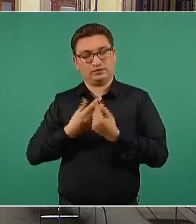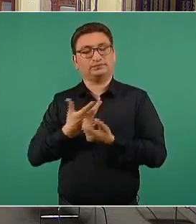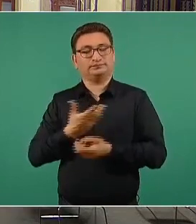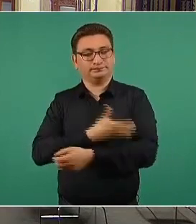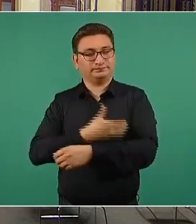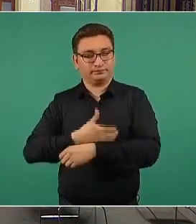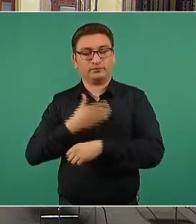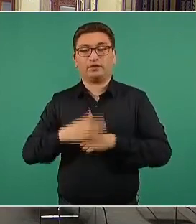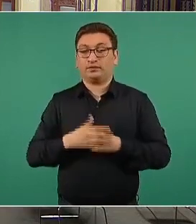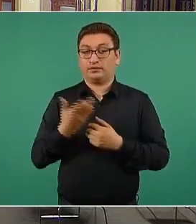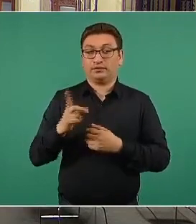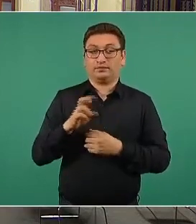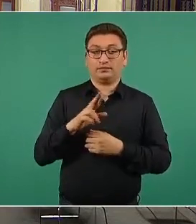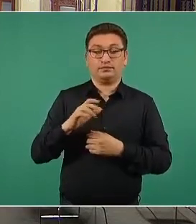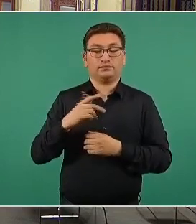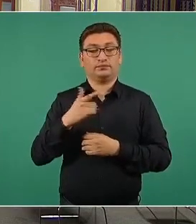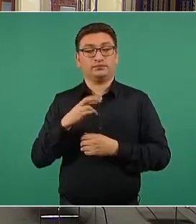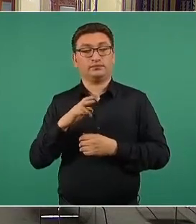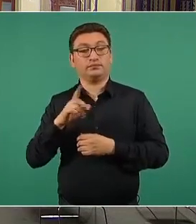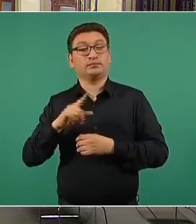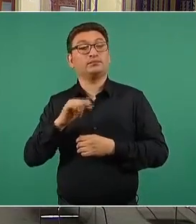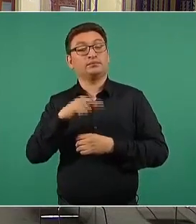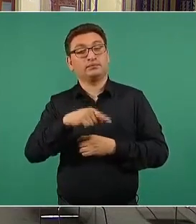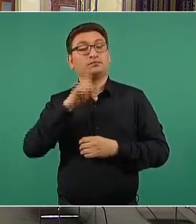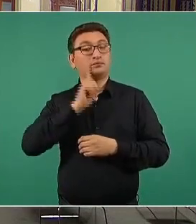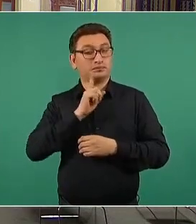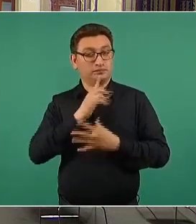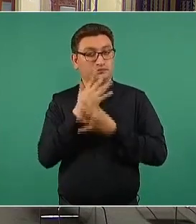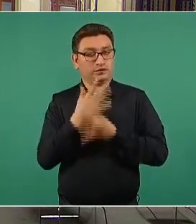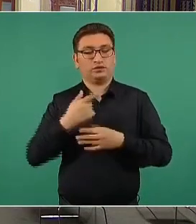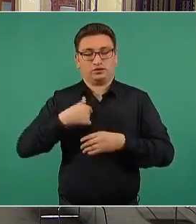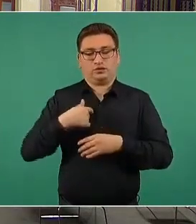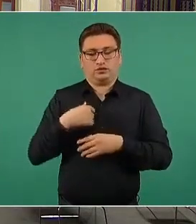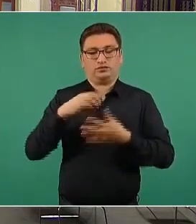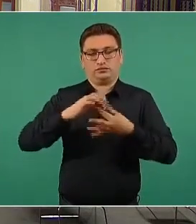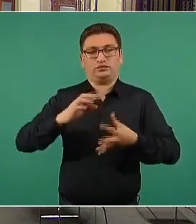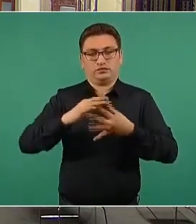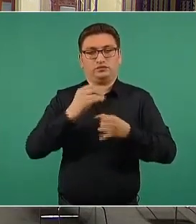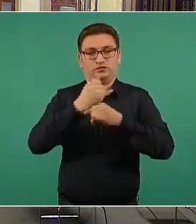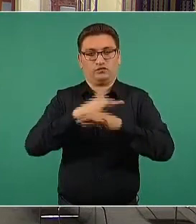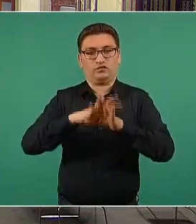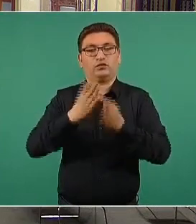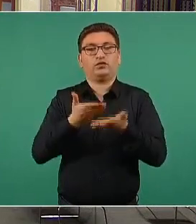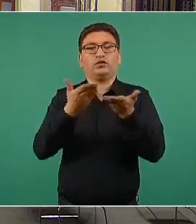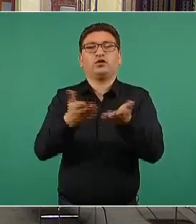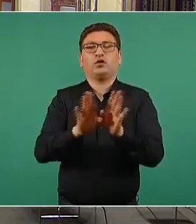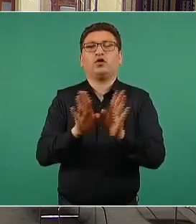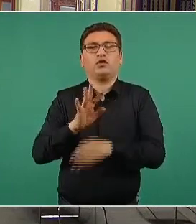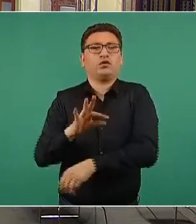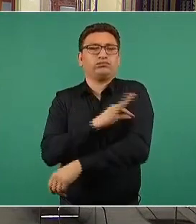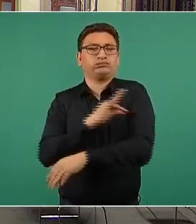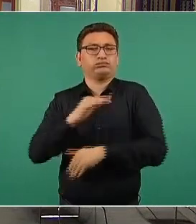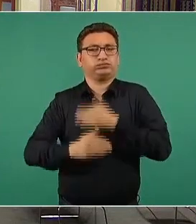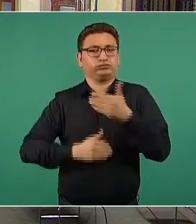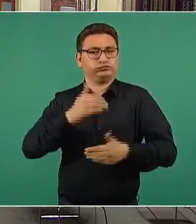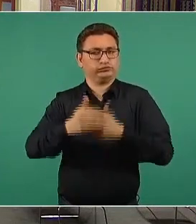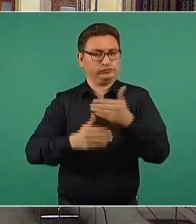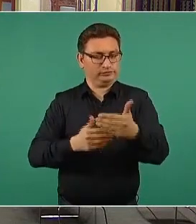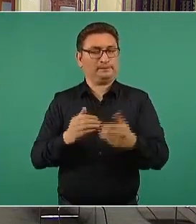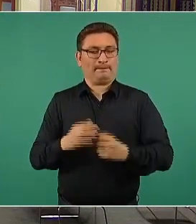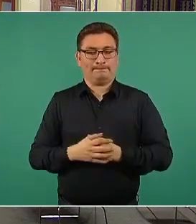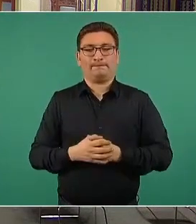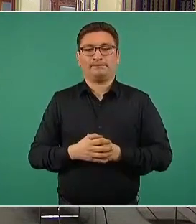Como comenta la doctora Ana de la Garza, voy a dar el reporte del avance de vacunación. un poco también lo